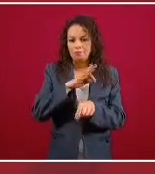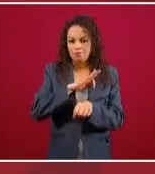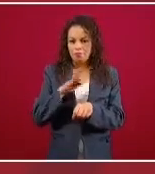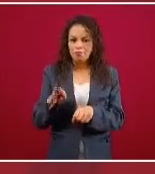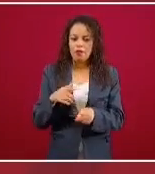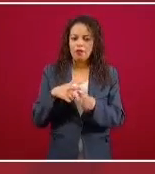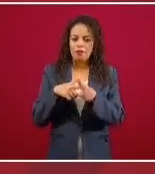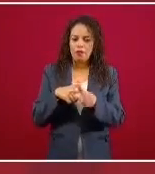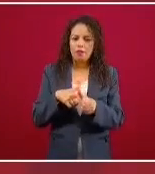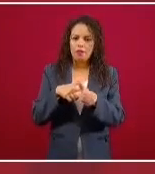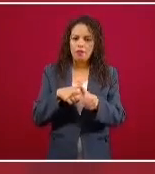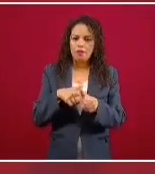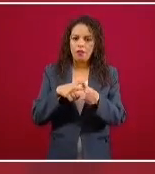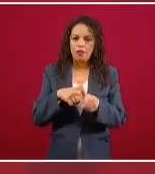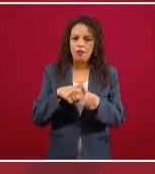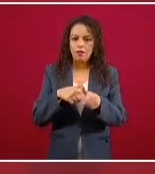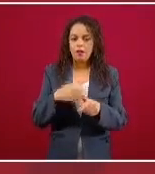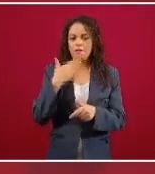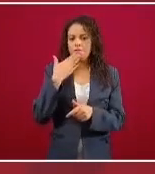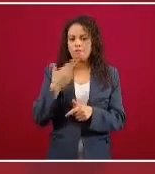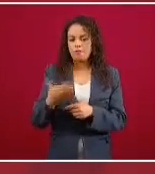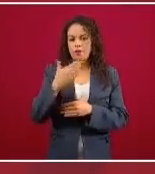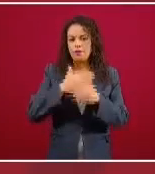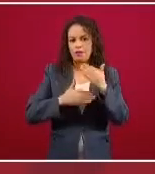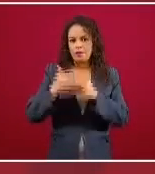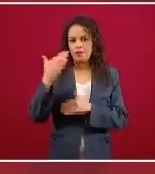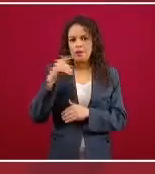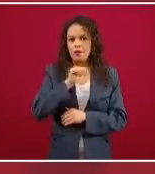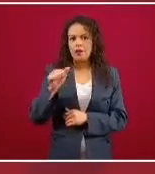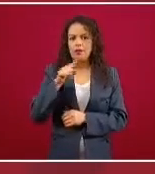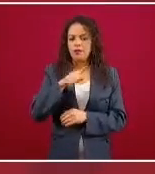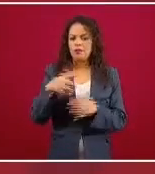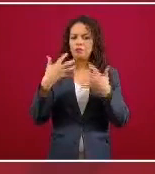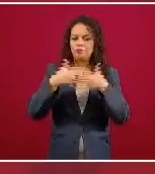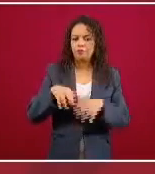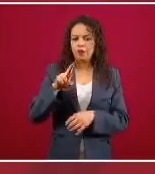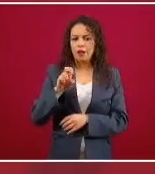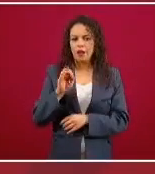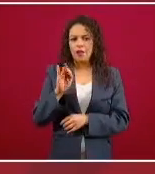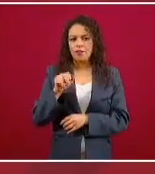rehabilitando nuestras refinerías y destinando más petróleo crudo